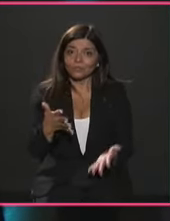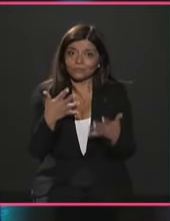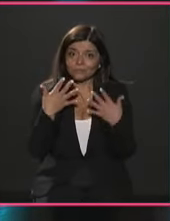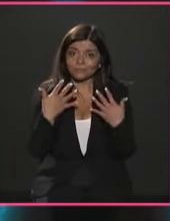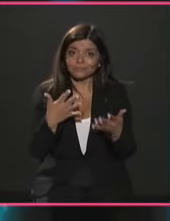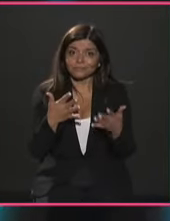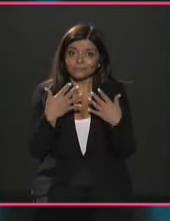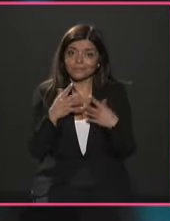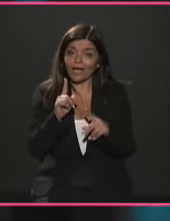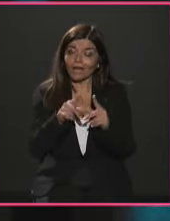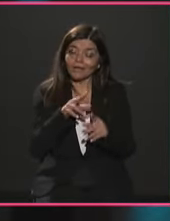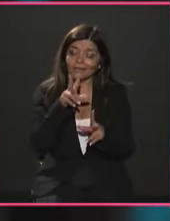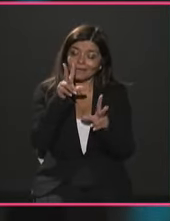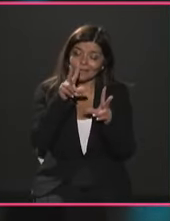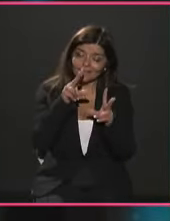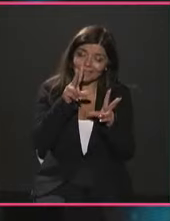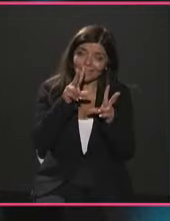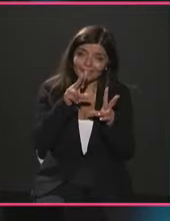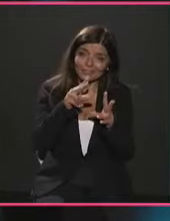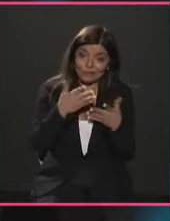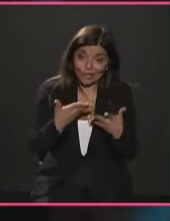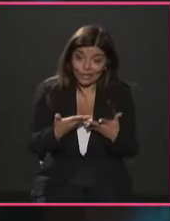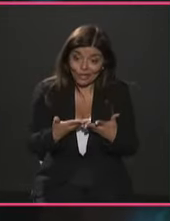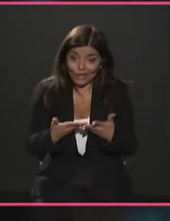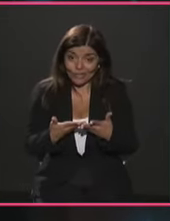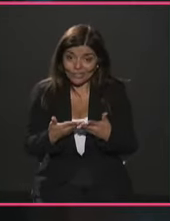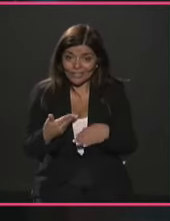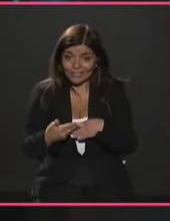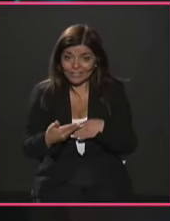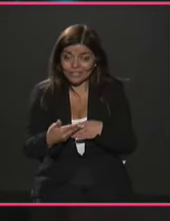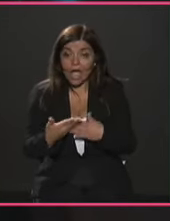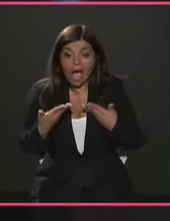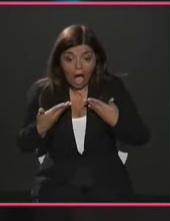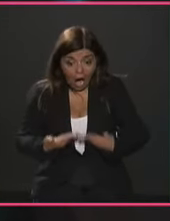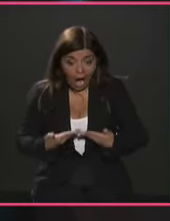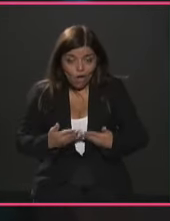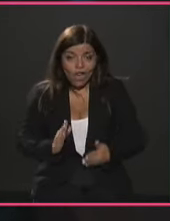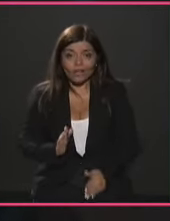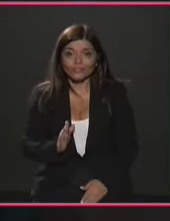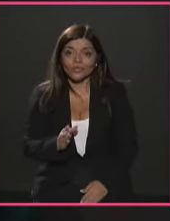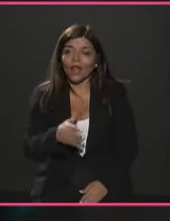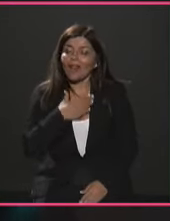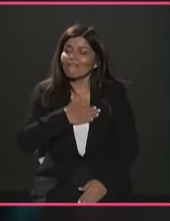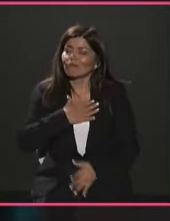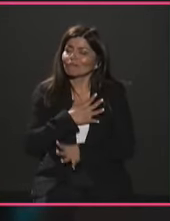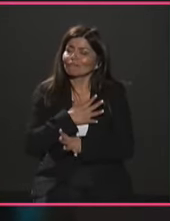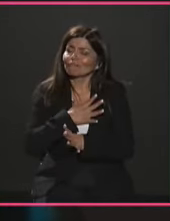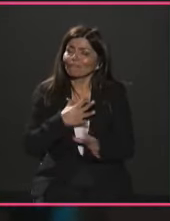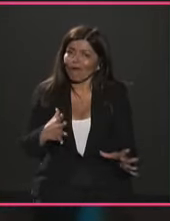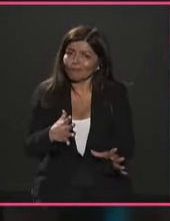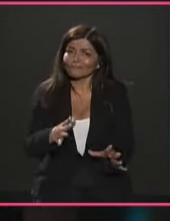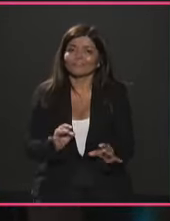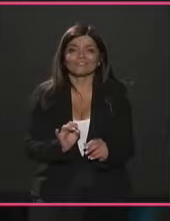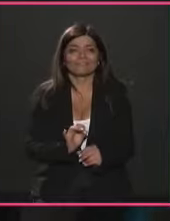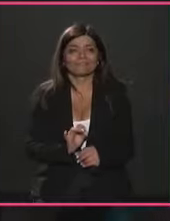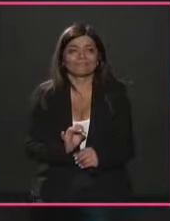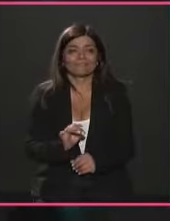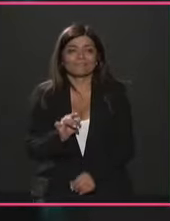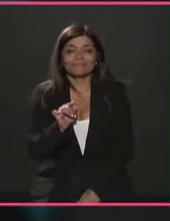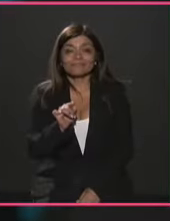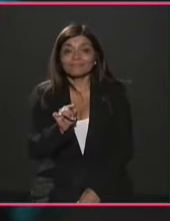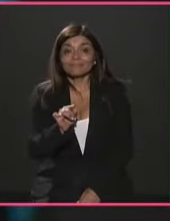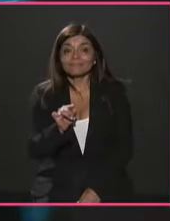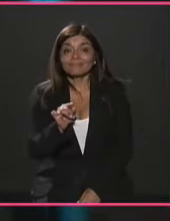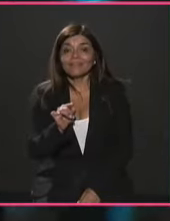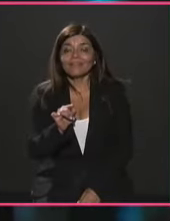algunos están con sueño después del almuerzo también pero les prometo que lo que sigue les va a fascinar sí en este